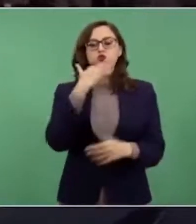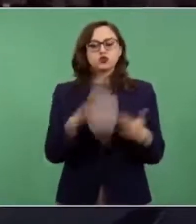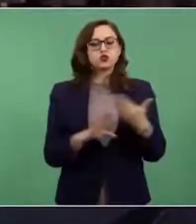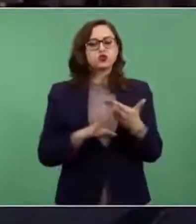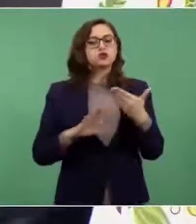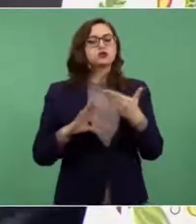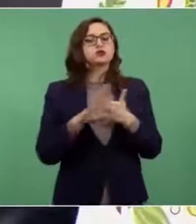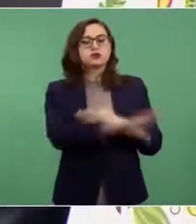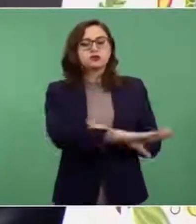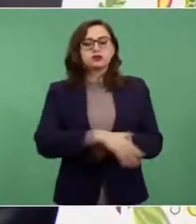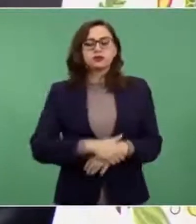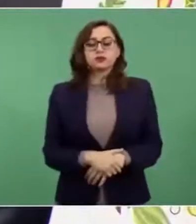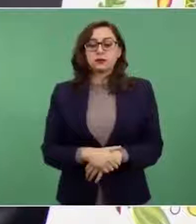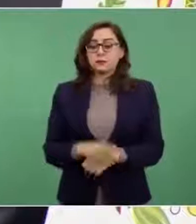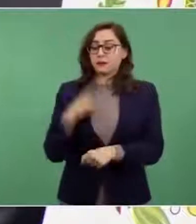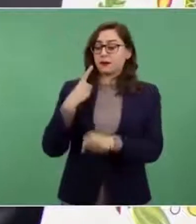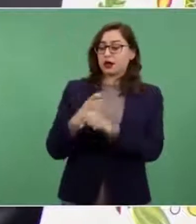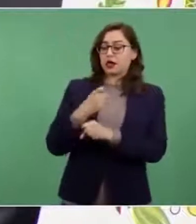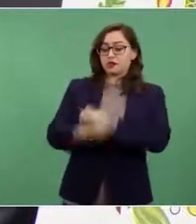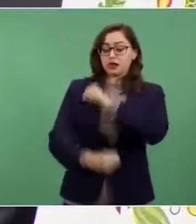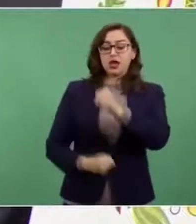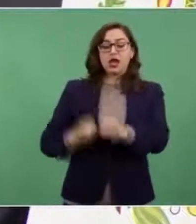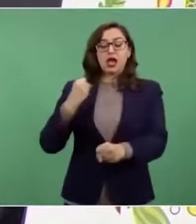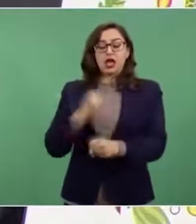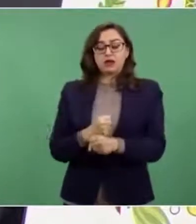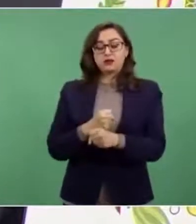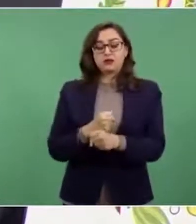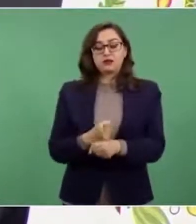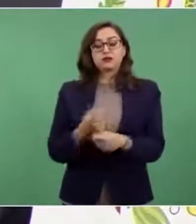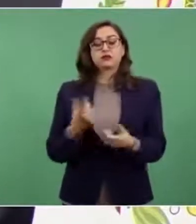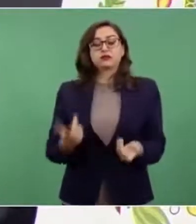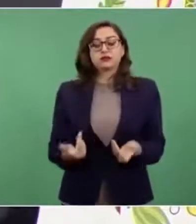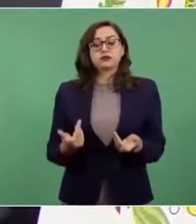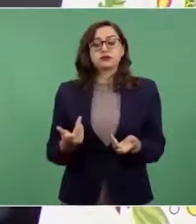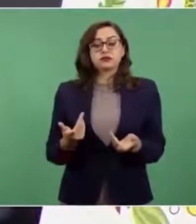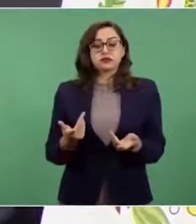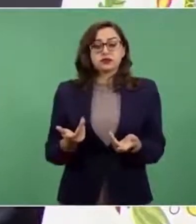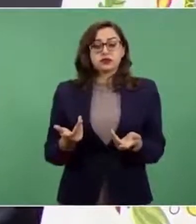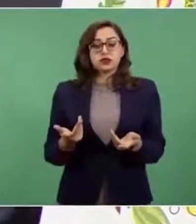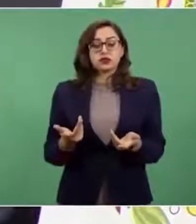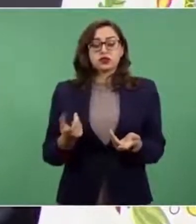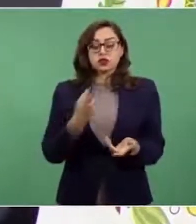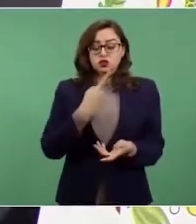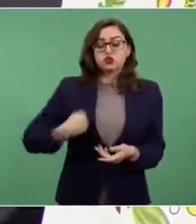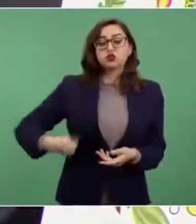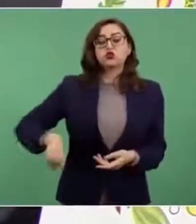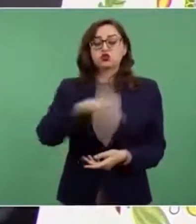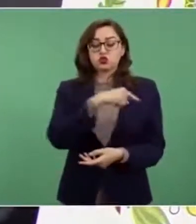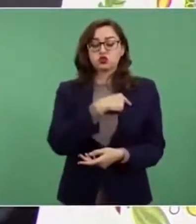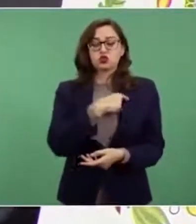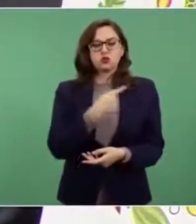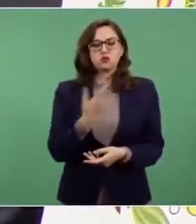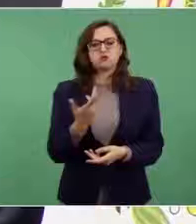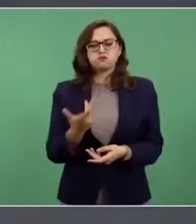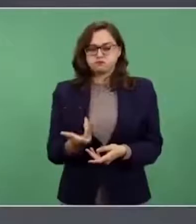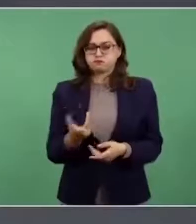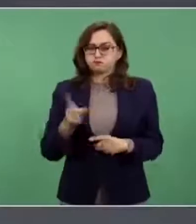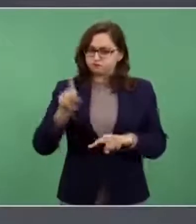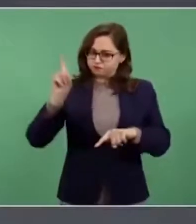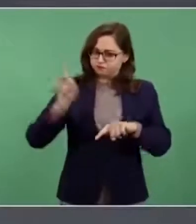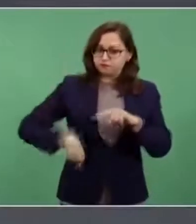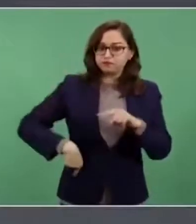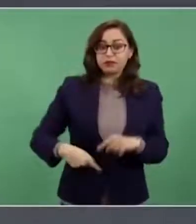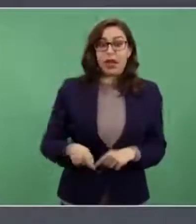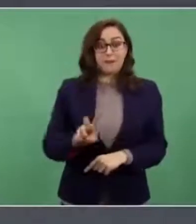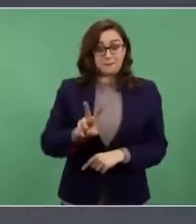de gobierno logramos, entre otras medidas, eliminar, porque